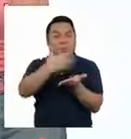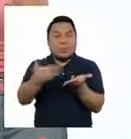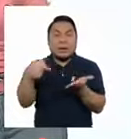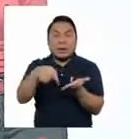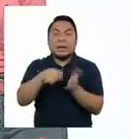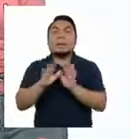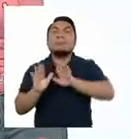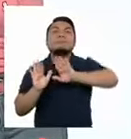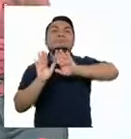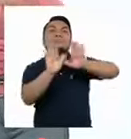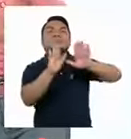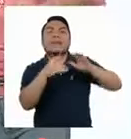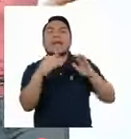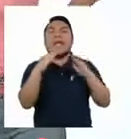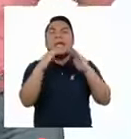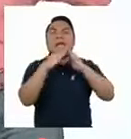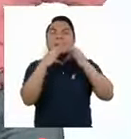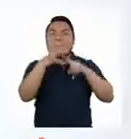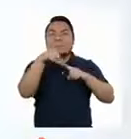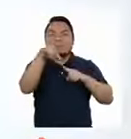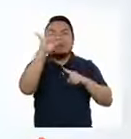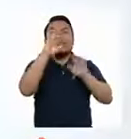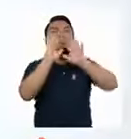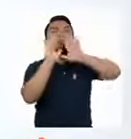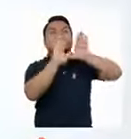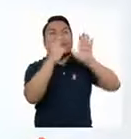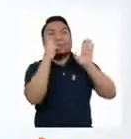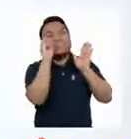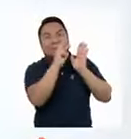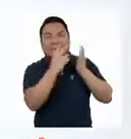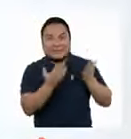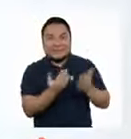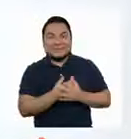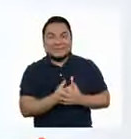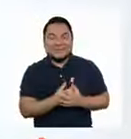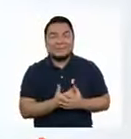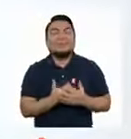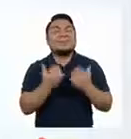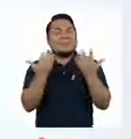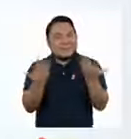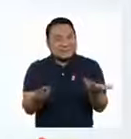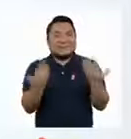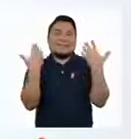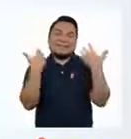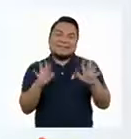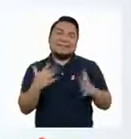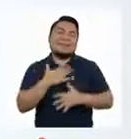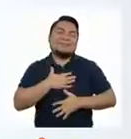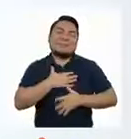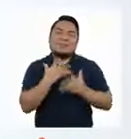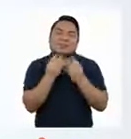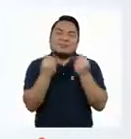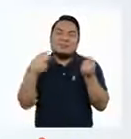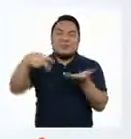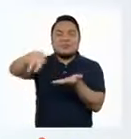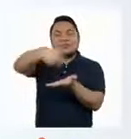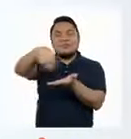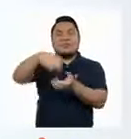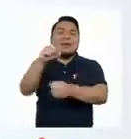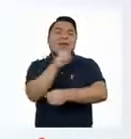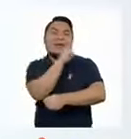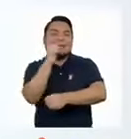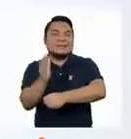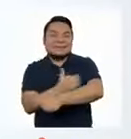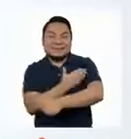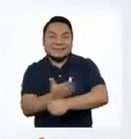en el lugar especial de la casa que han elegido. Y así, llenos de danzas, música y